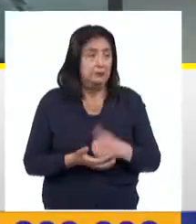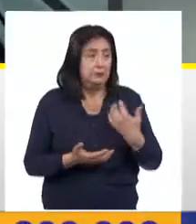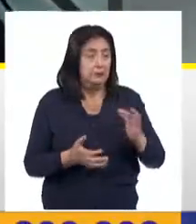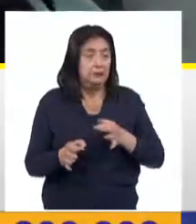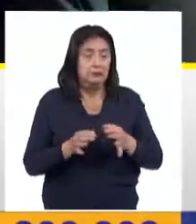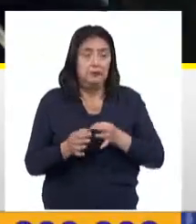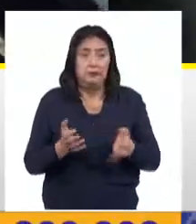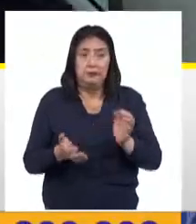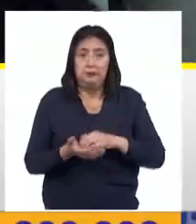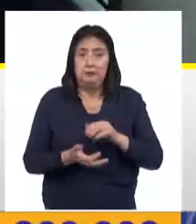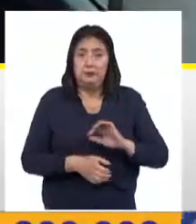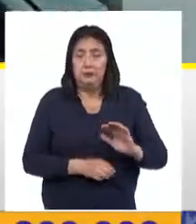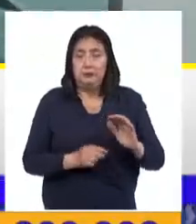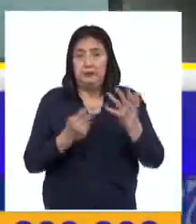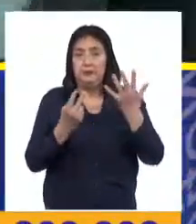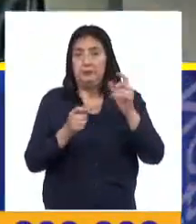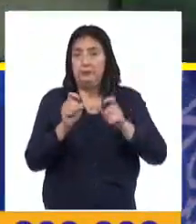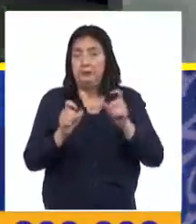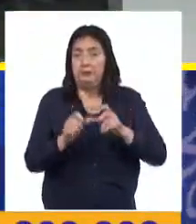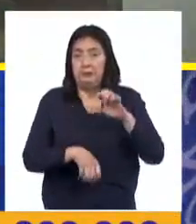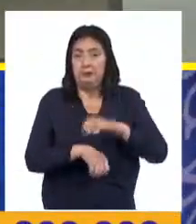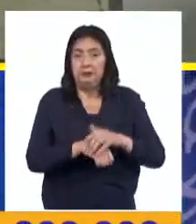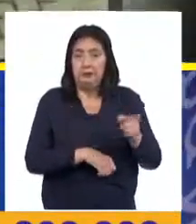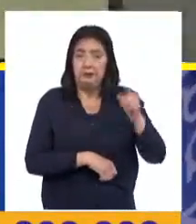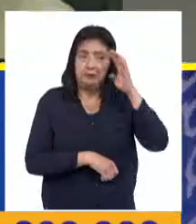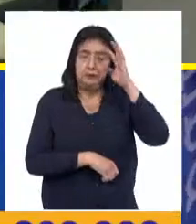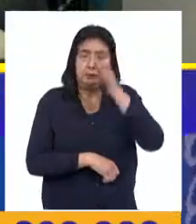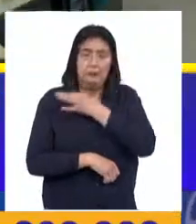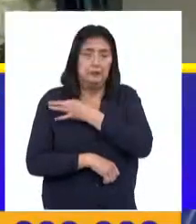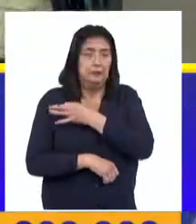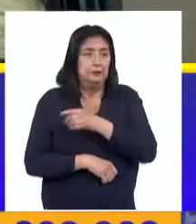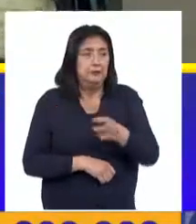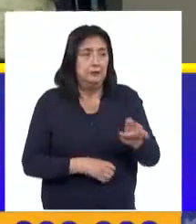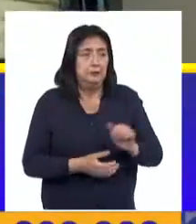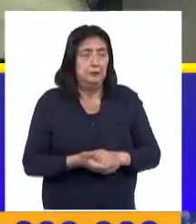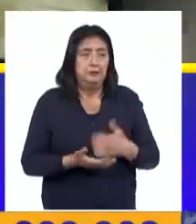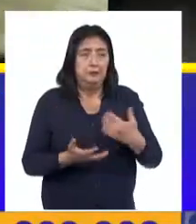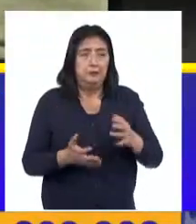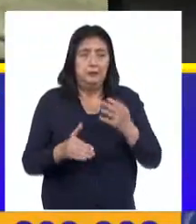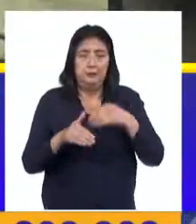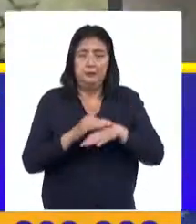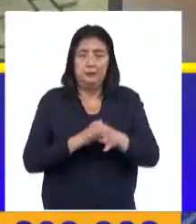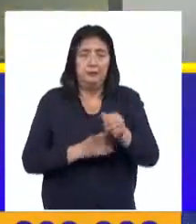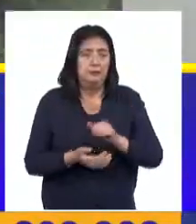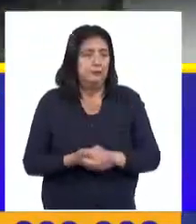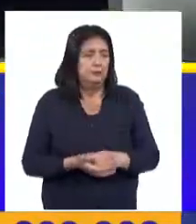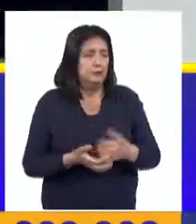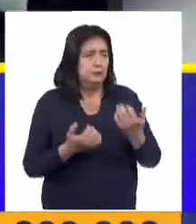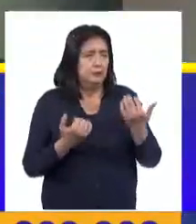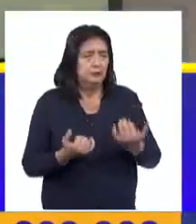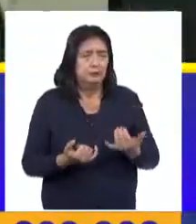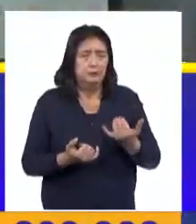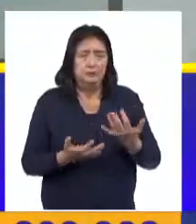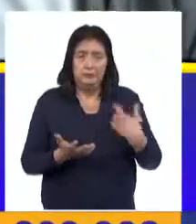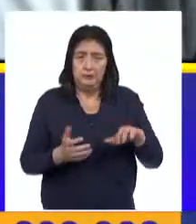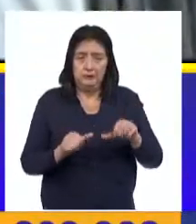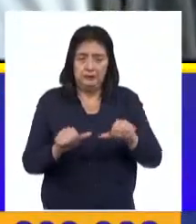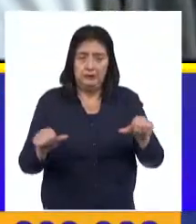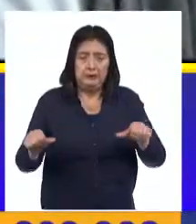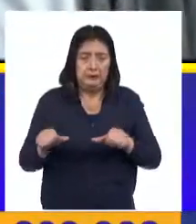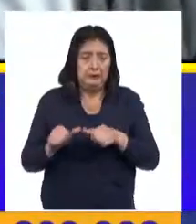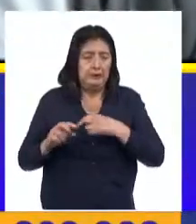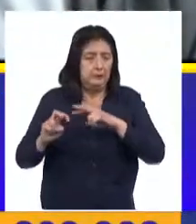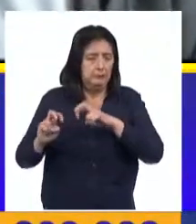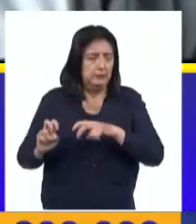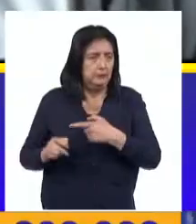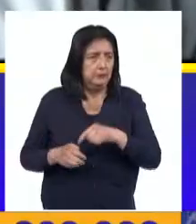más detalles. El séptimo detenido, dice el general Rodríguez, es el que acaba de ingresar. En este momento, el área ya de investigación